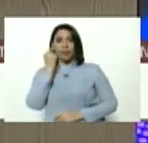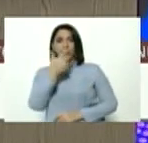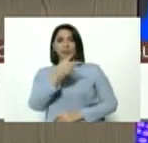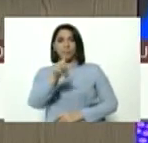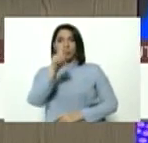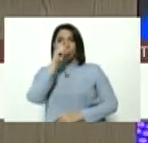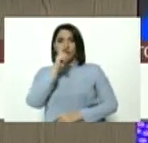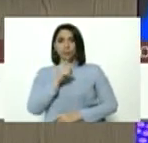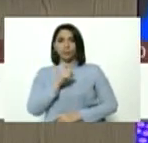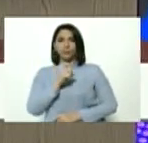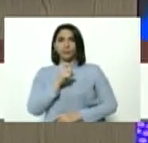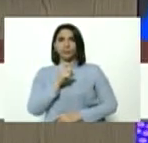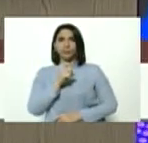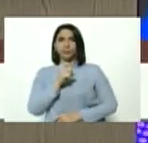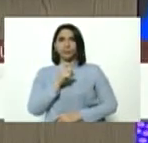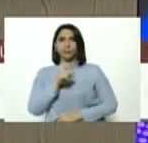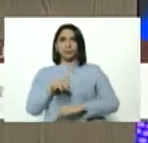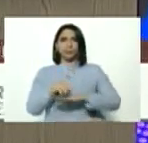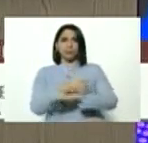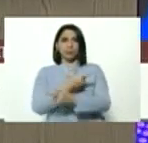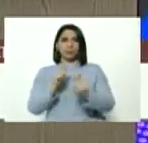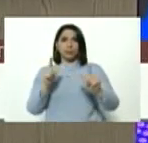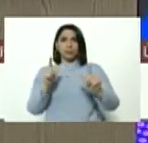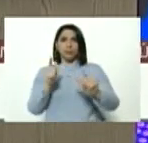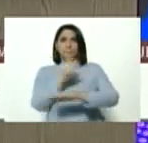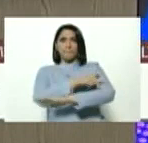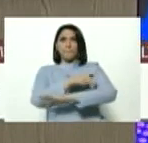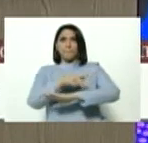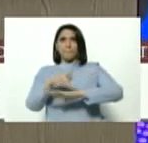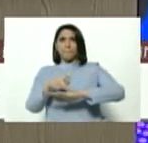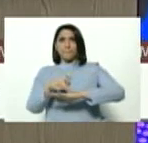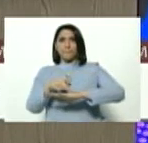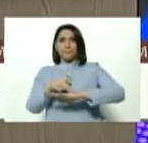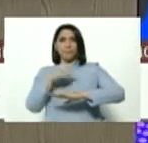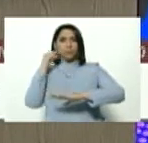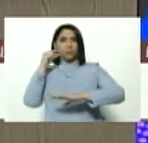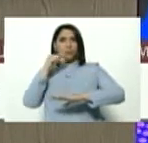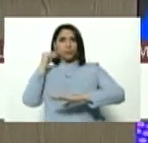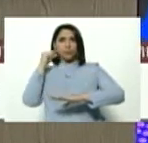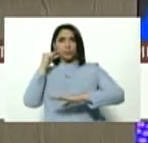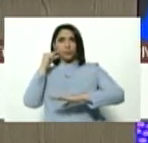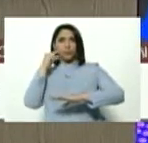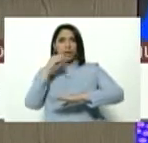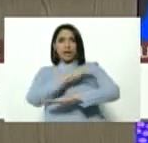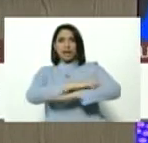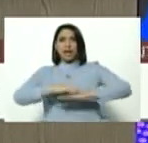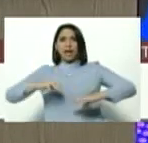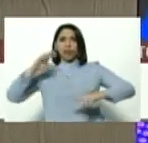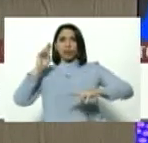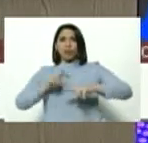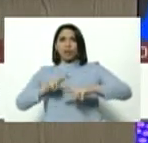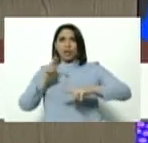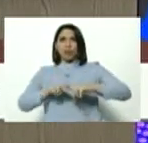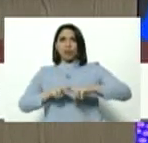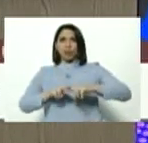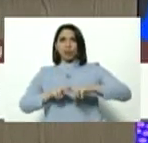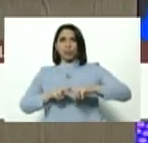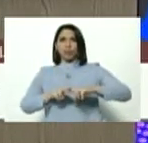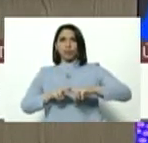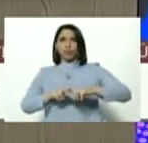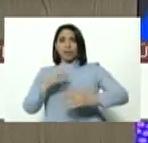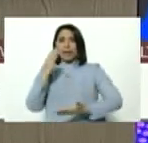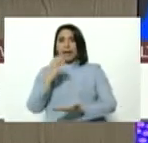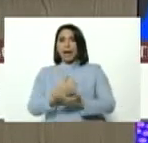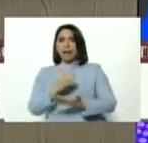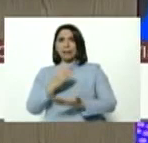años de edad, municipio de Libertador, parroquia Sucre, sector Gato Negro de la populosa parroquia de Catia,